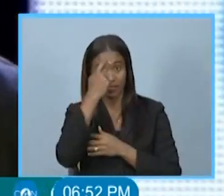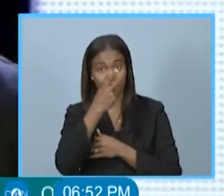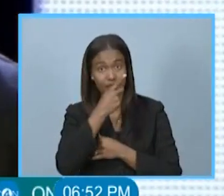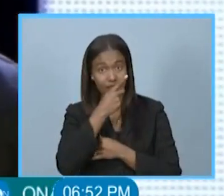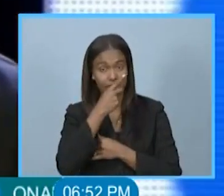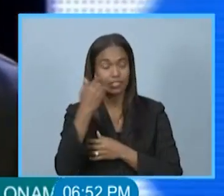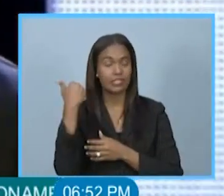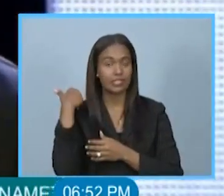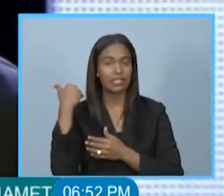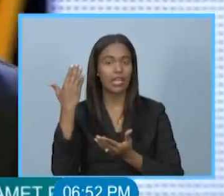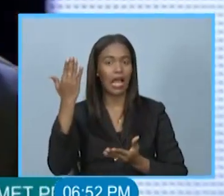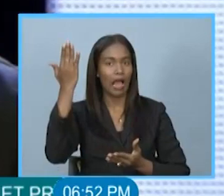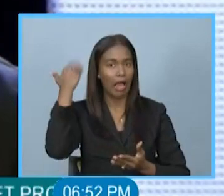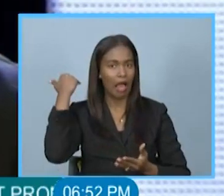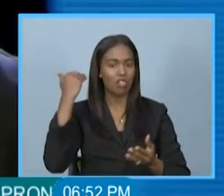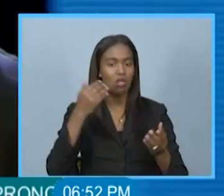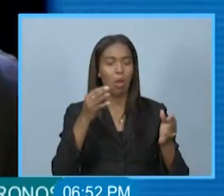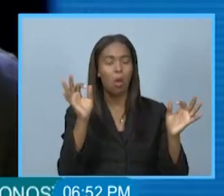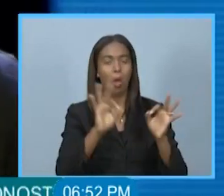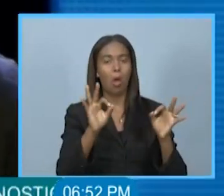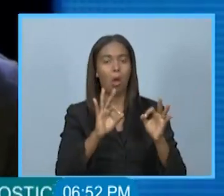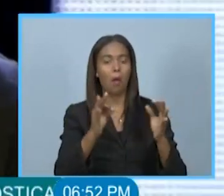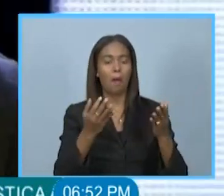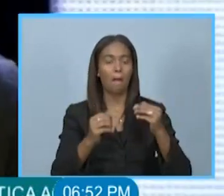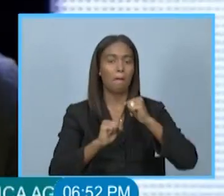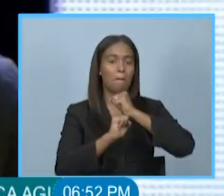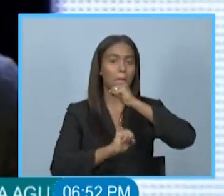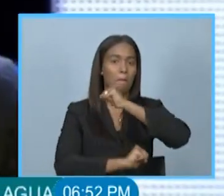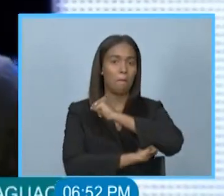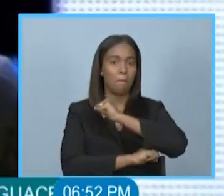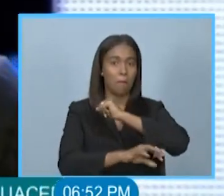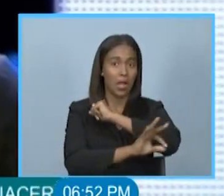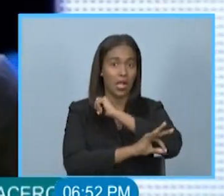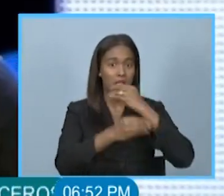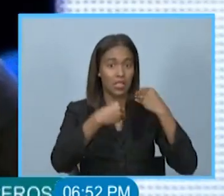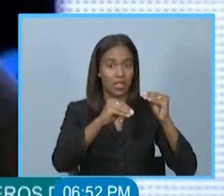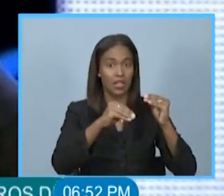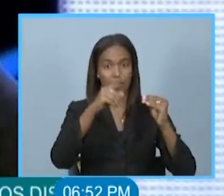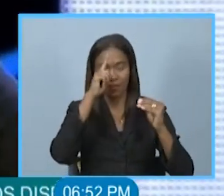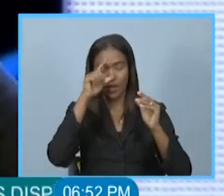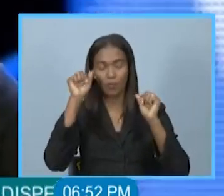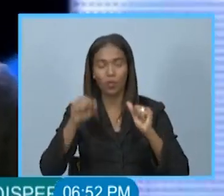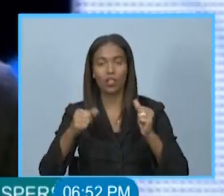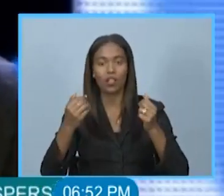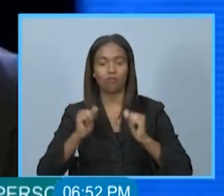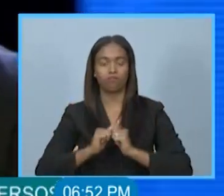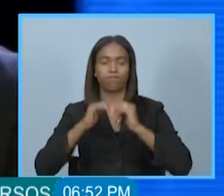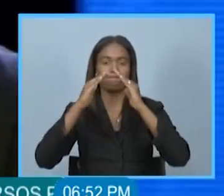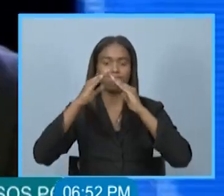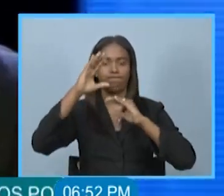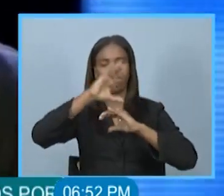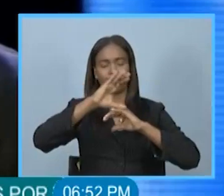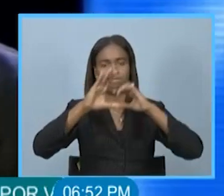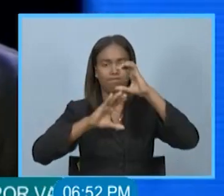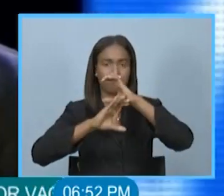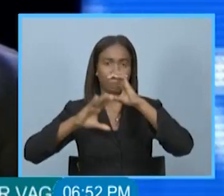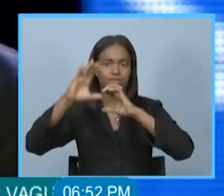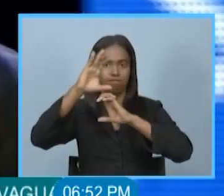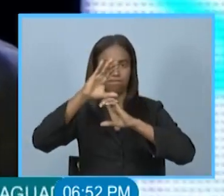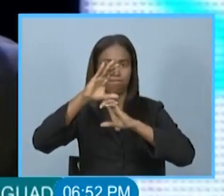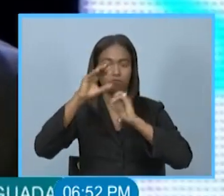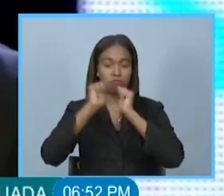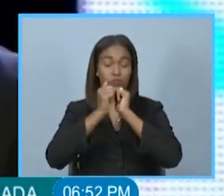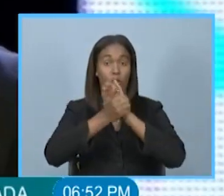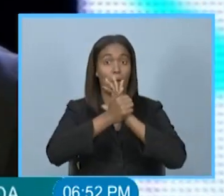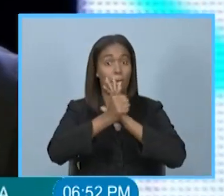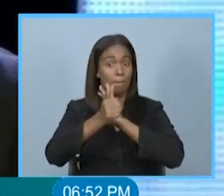pasó de ser un simple puente del narcotráfico a nivel regional para levantar estructuras logísticas con